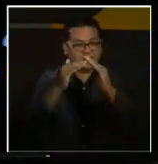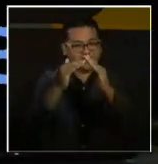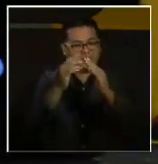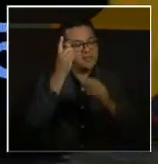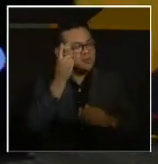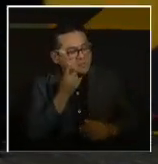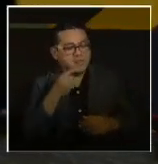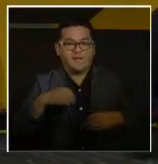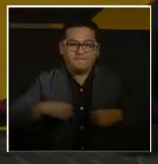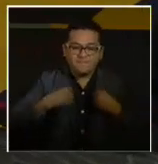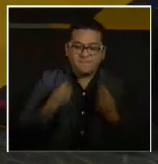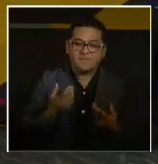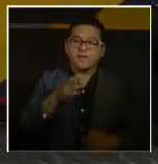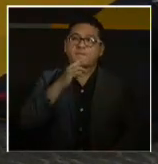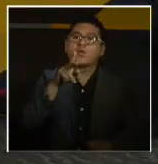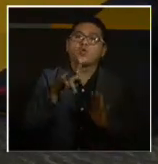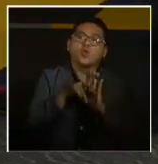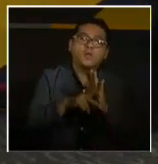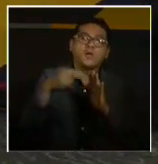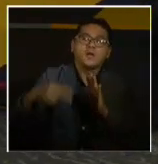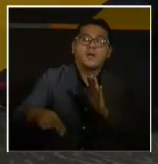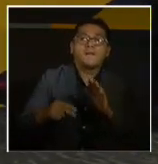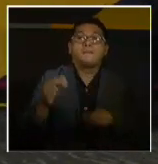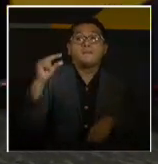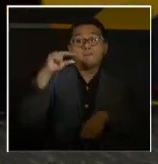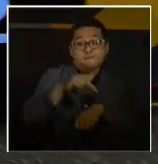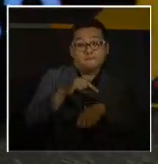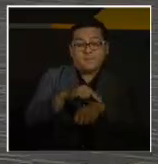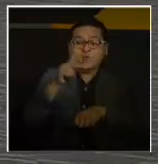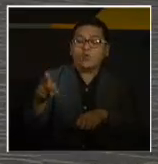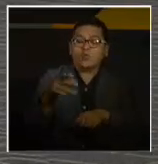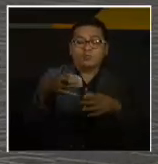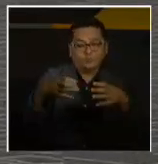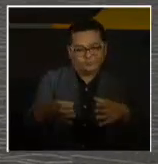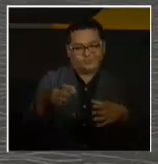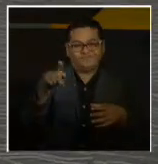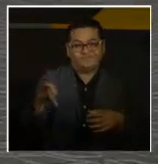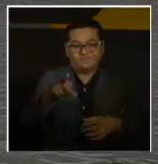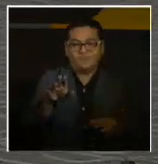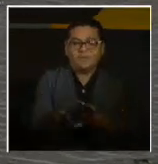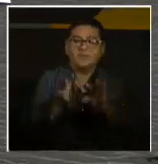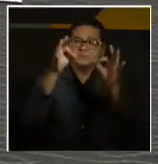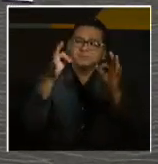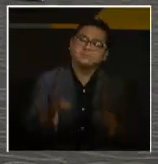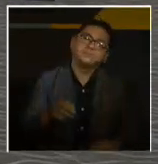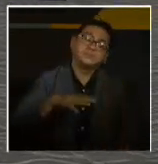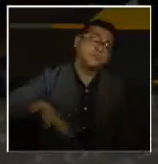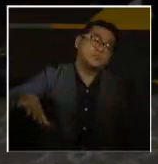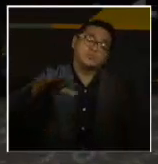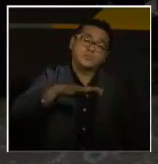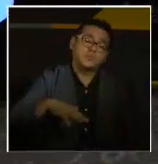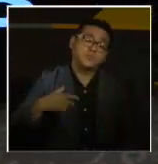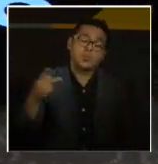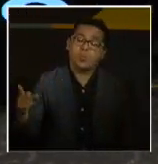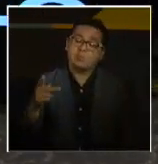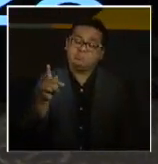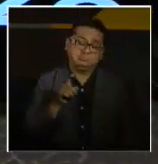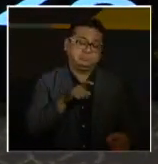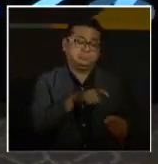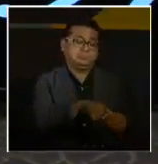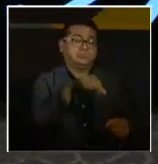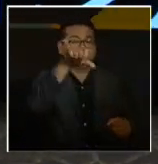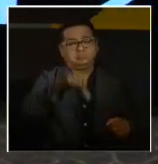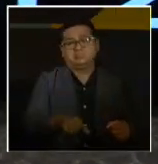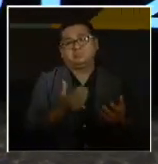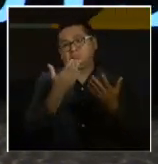esa comunidad. El programa se llama Médico Rural. Con el programa Médico Rural vamos a garantizar que en todas esas comunidades en donde